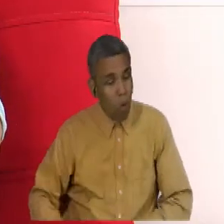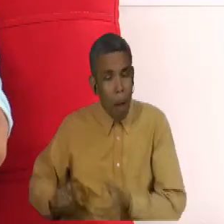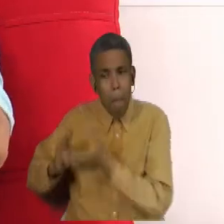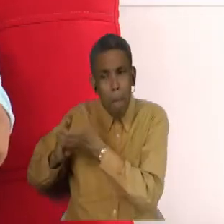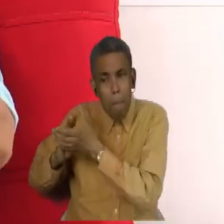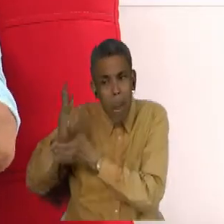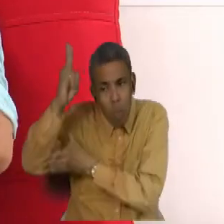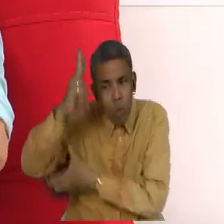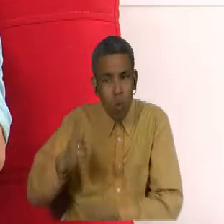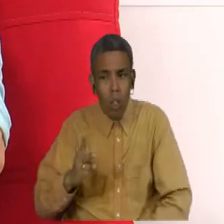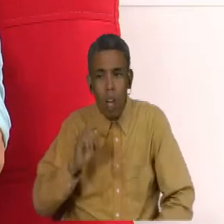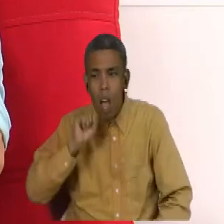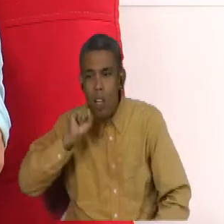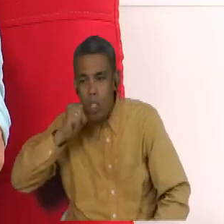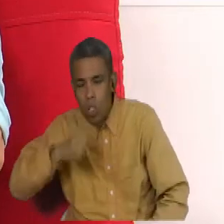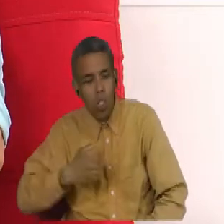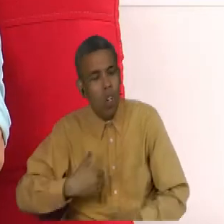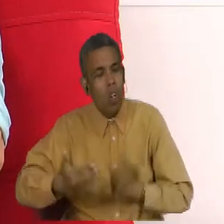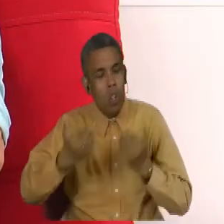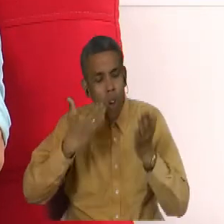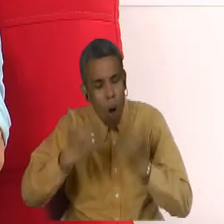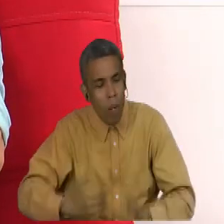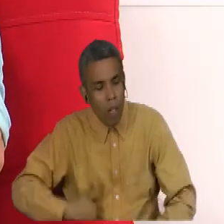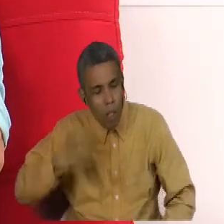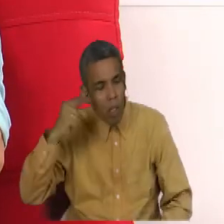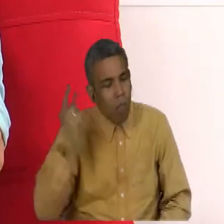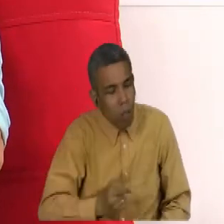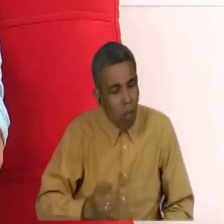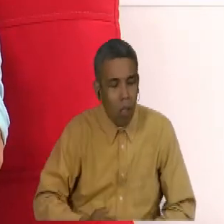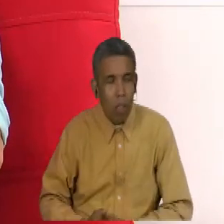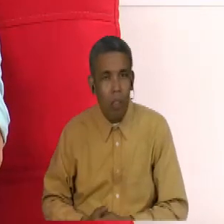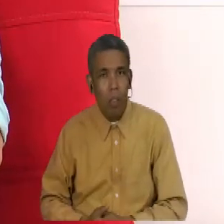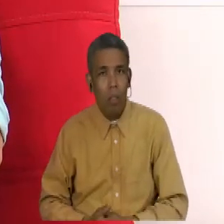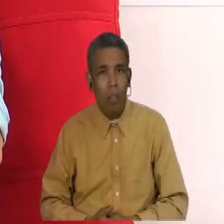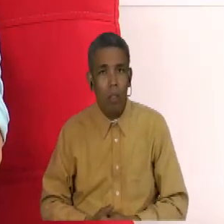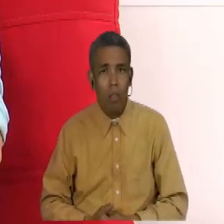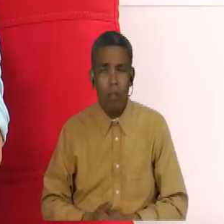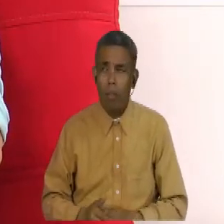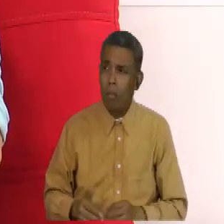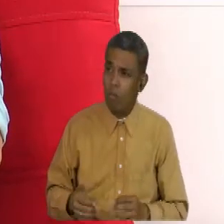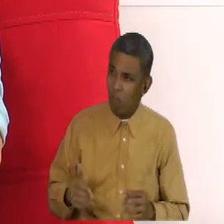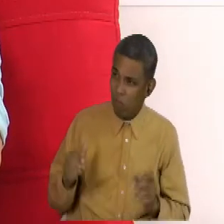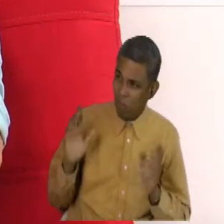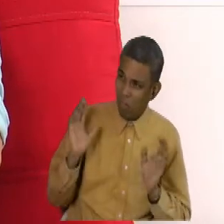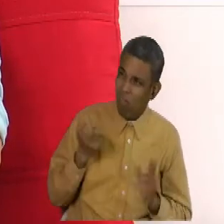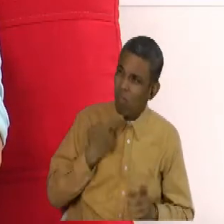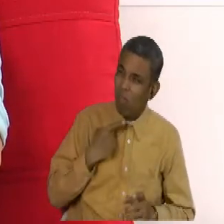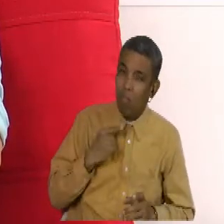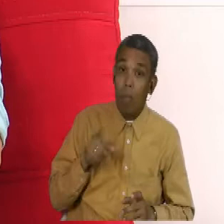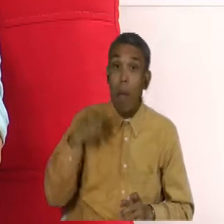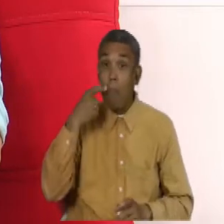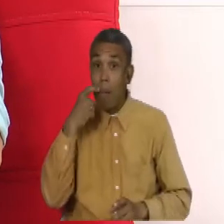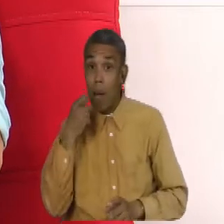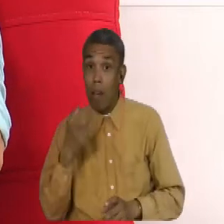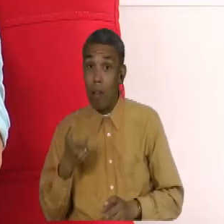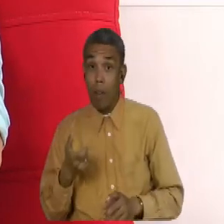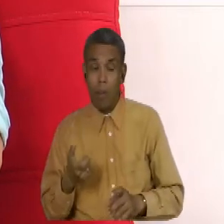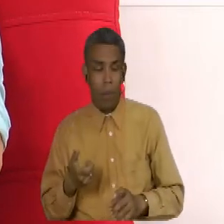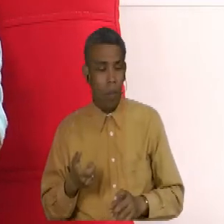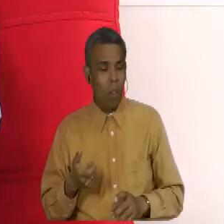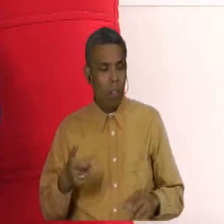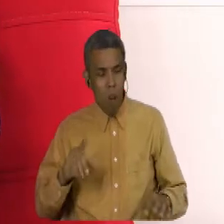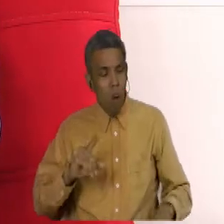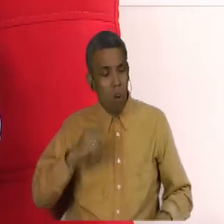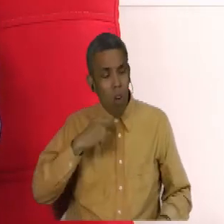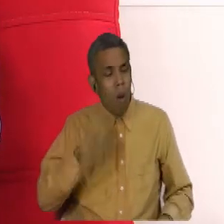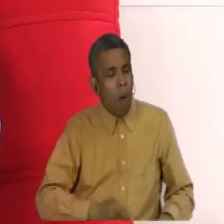entonces, señor. Pues ahí estamos como dando un mal ejemplo, y lo lógico es que los papás enseñen a los niños hábitos